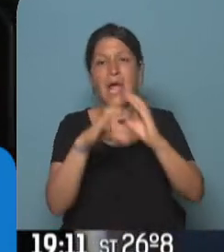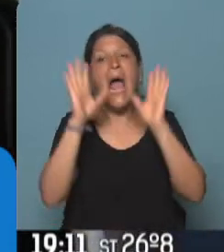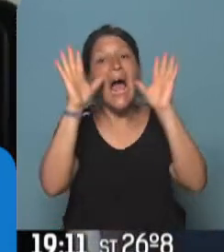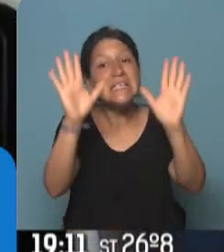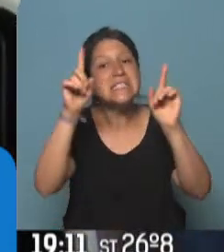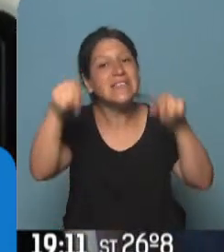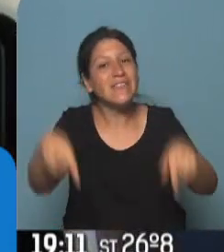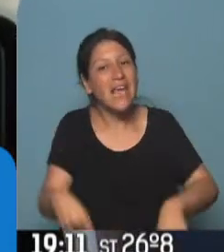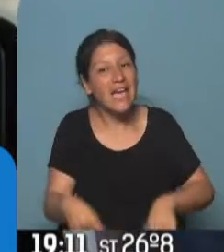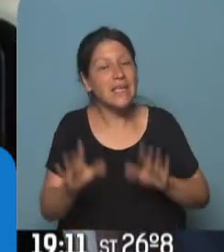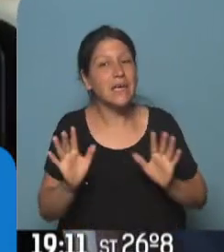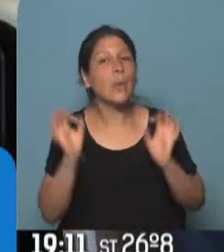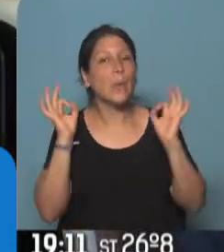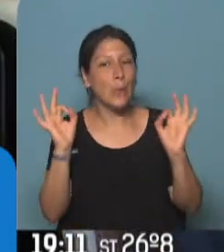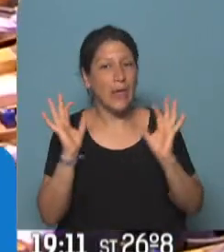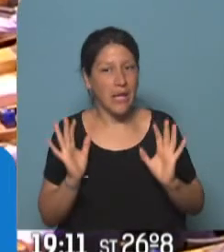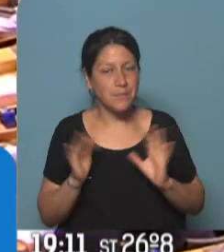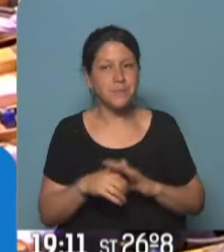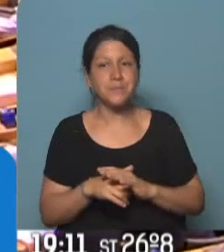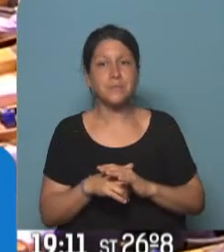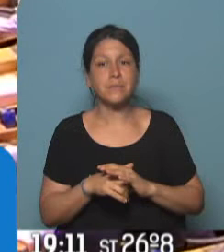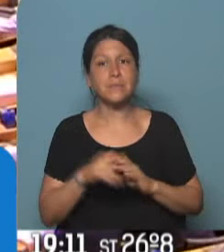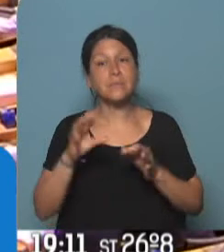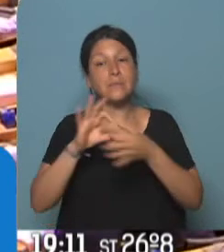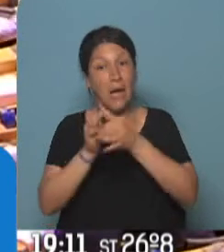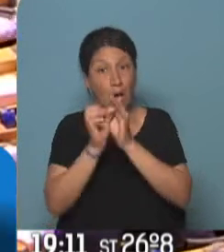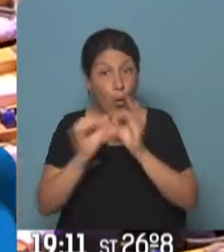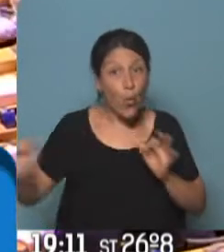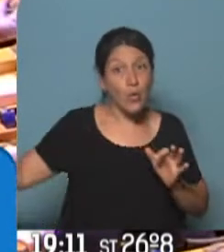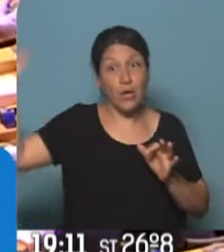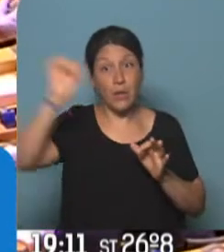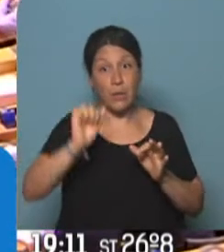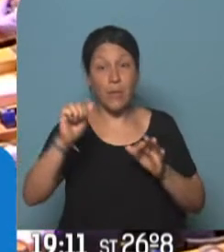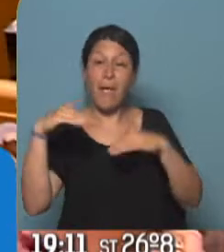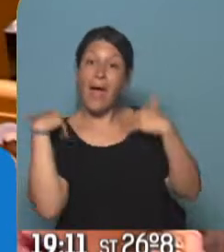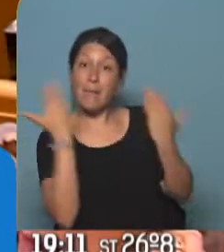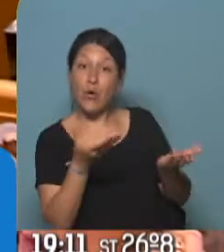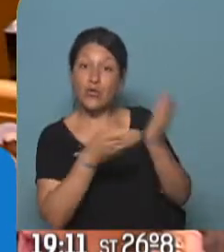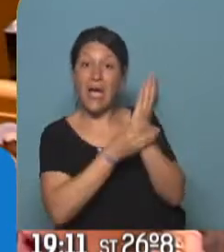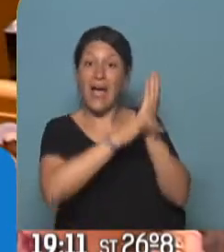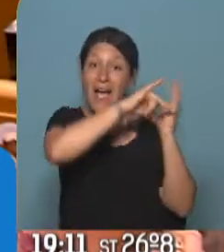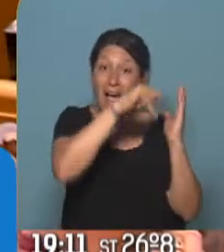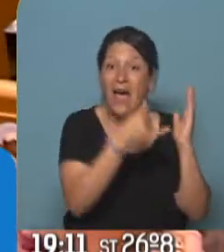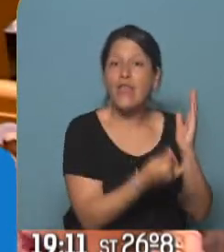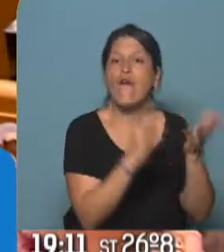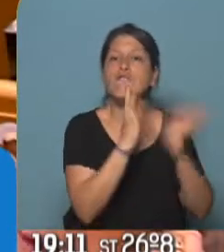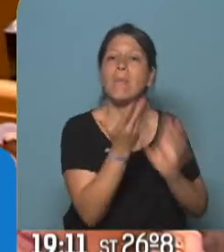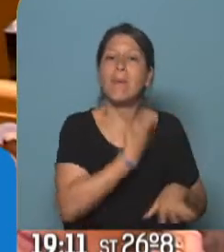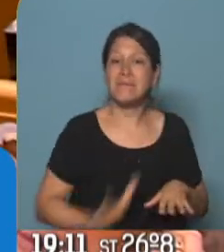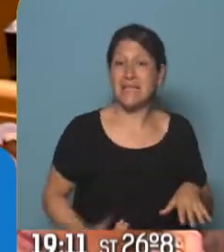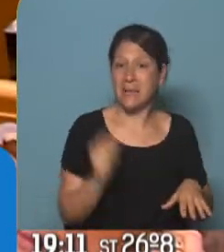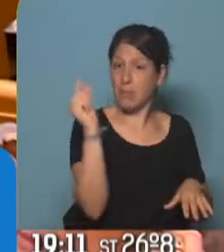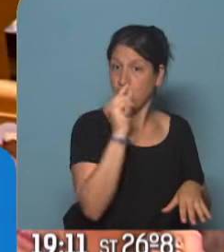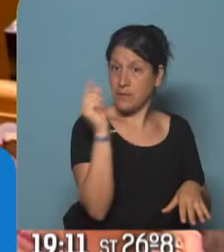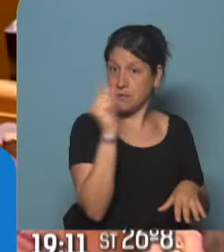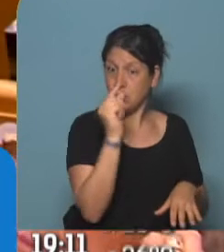la diplomacia por su parte la unión europea tras apoyar a juan guaidó como presidente interino anunció que